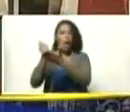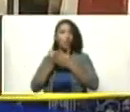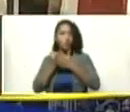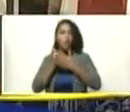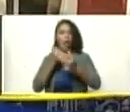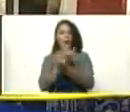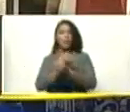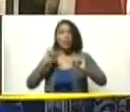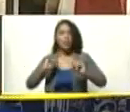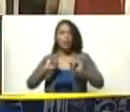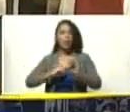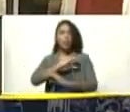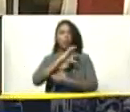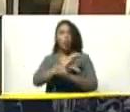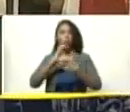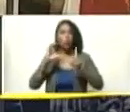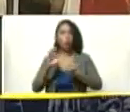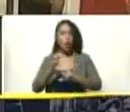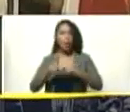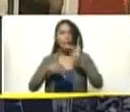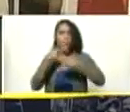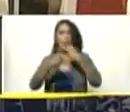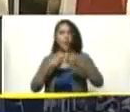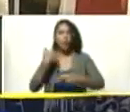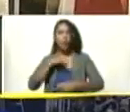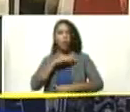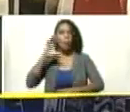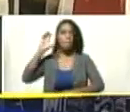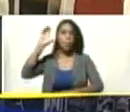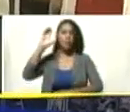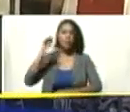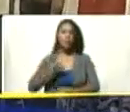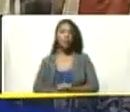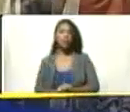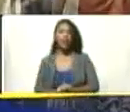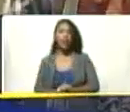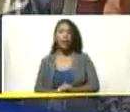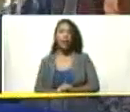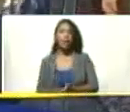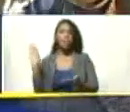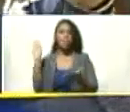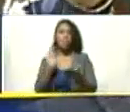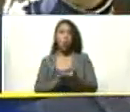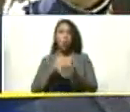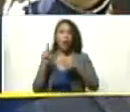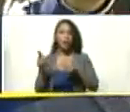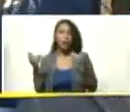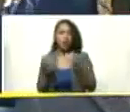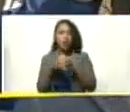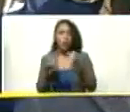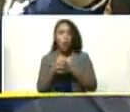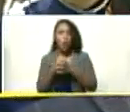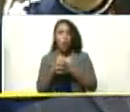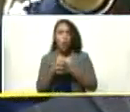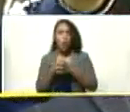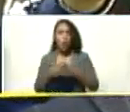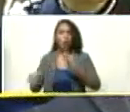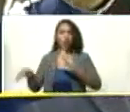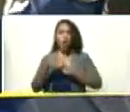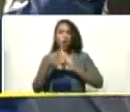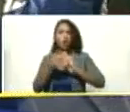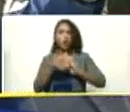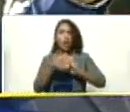independencia cultural y política de nuestra patria en el establecimiento de esta comisión contra el